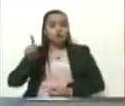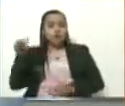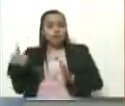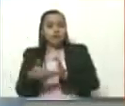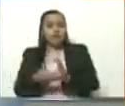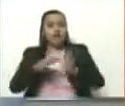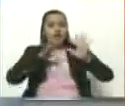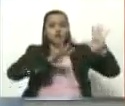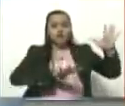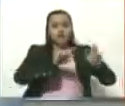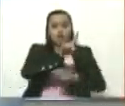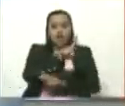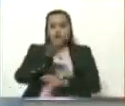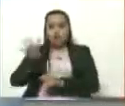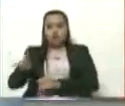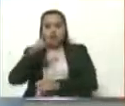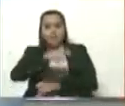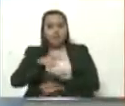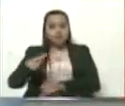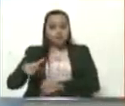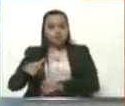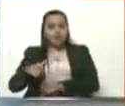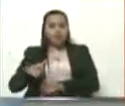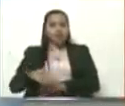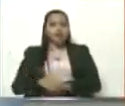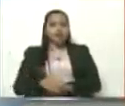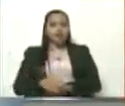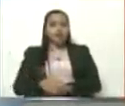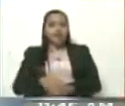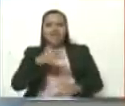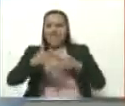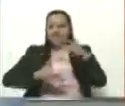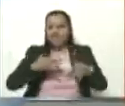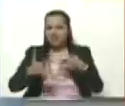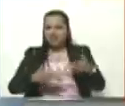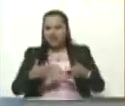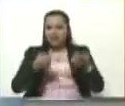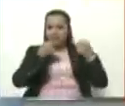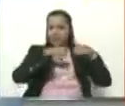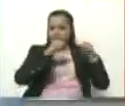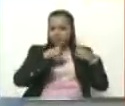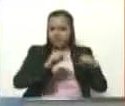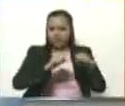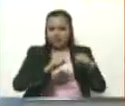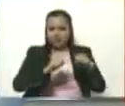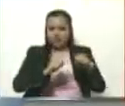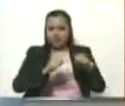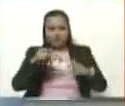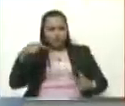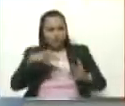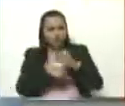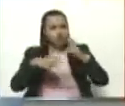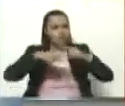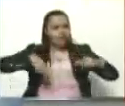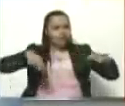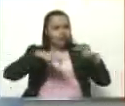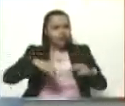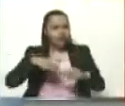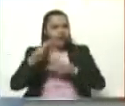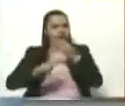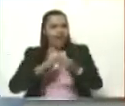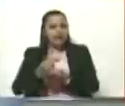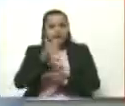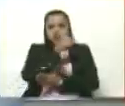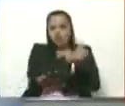914 actuaciones implica diligencias acciones prácticas hechas en favor de cada